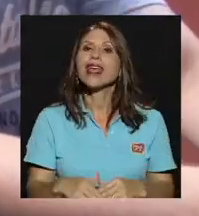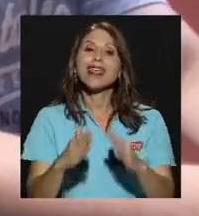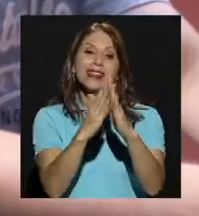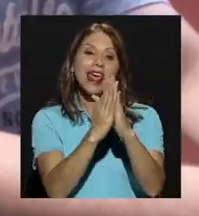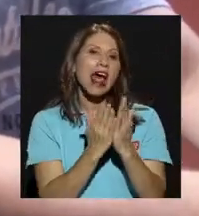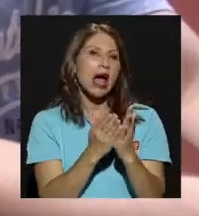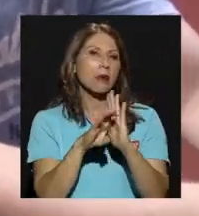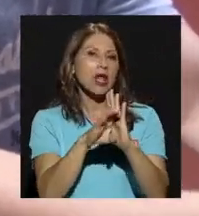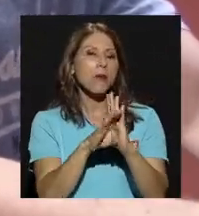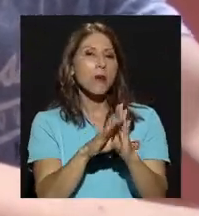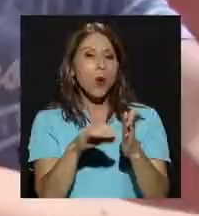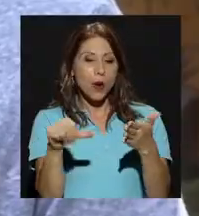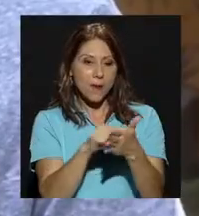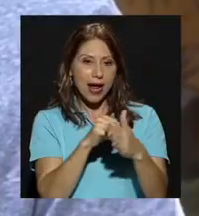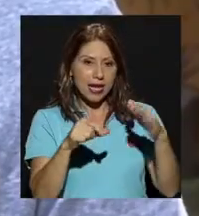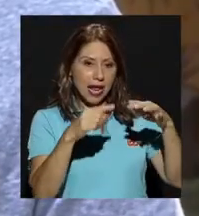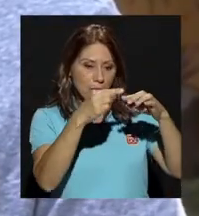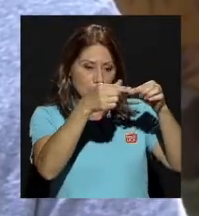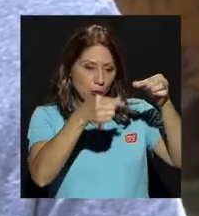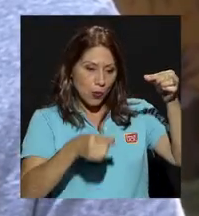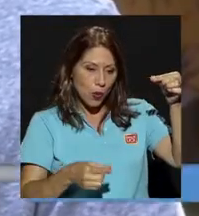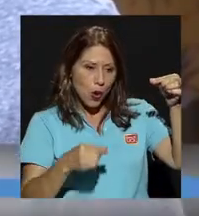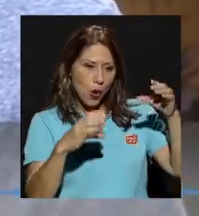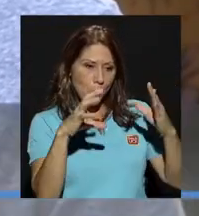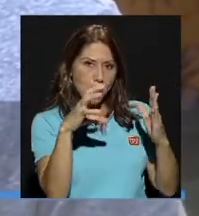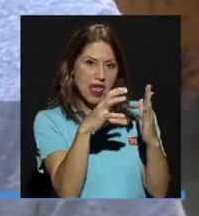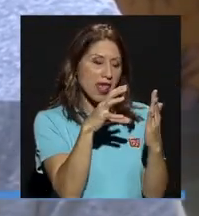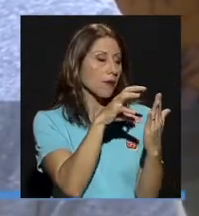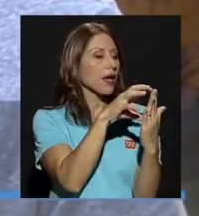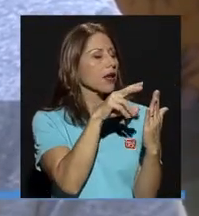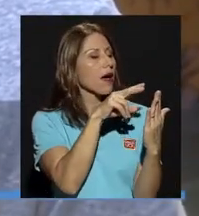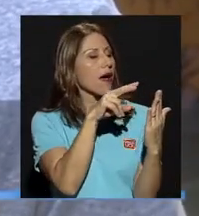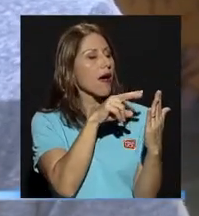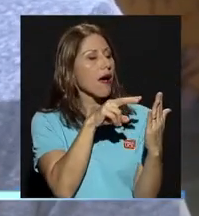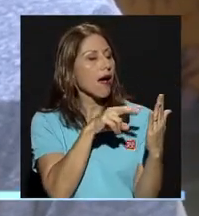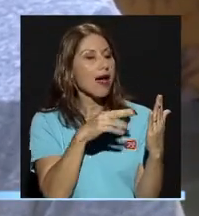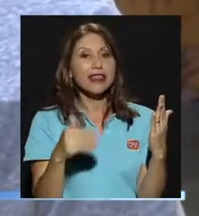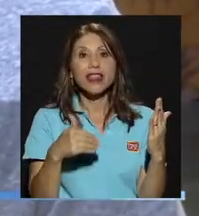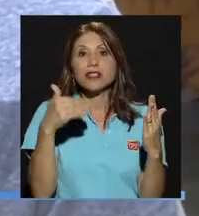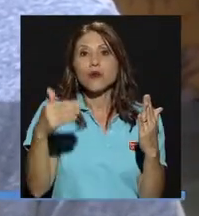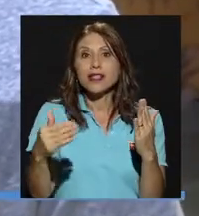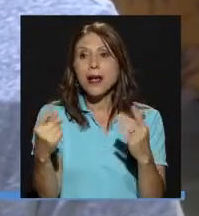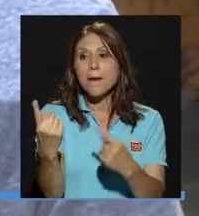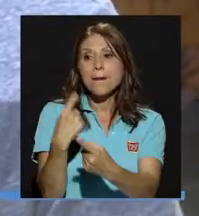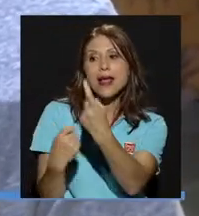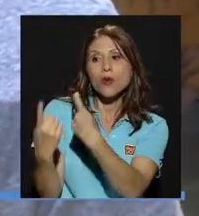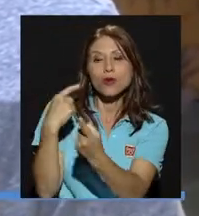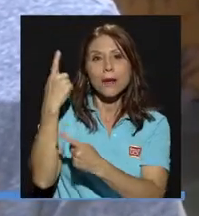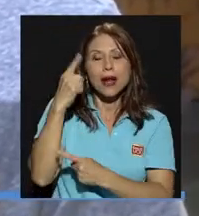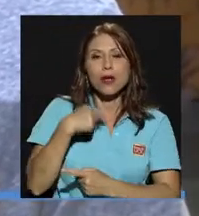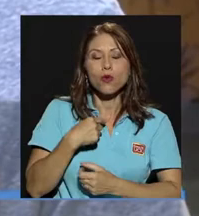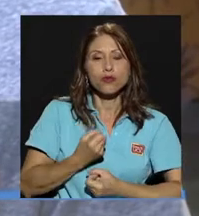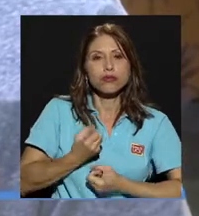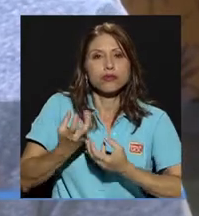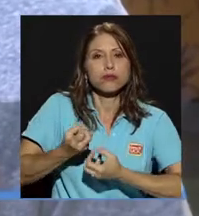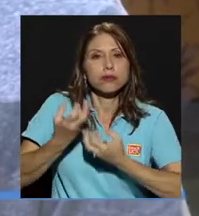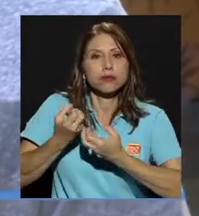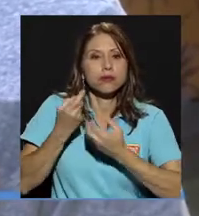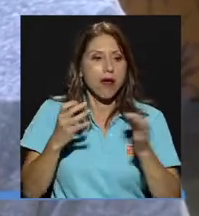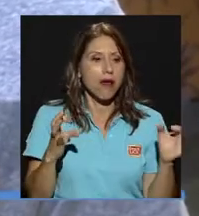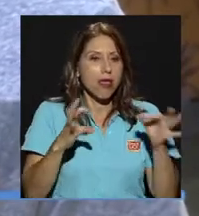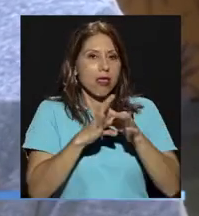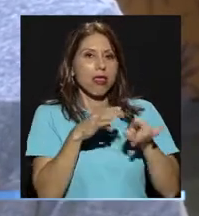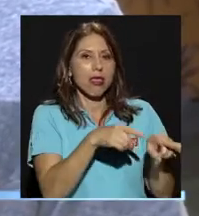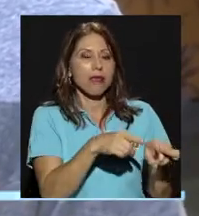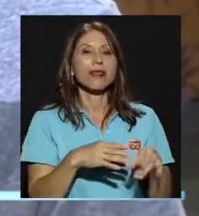más o menos como de media página y después en cada ítem te hacen preguntas para que vos puedas inferir cosas de ese texto. Y